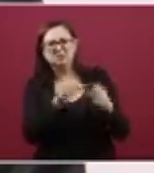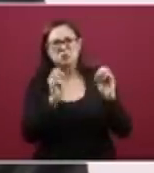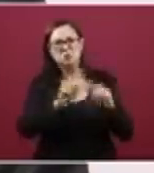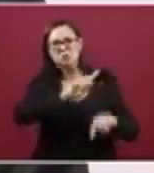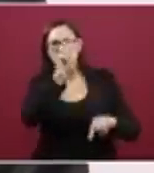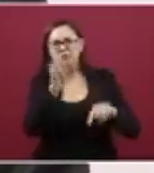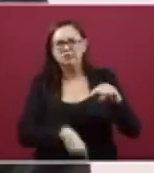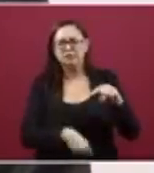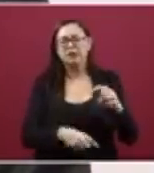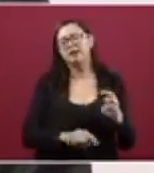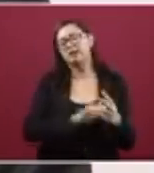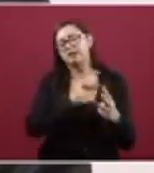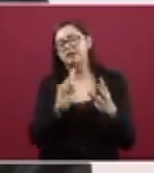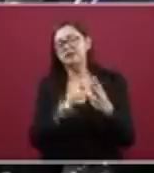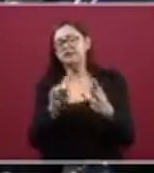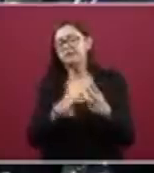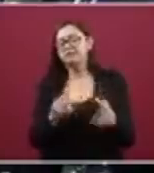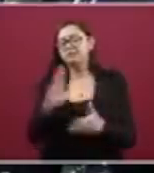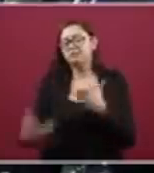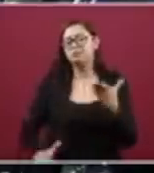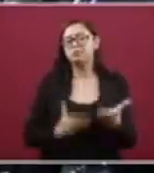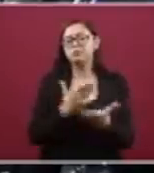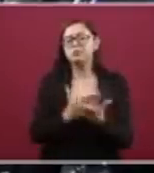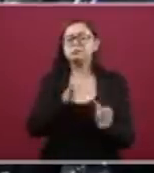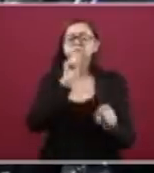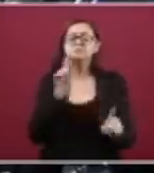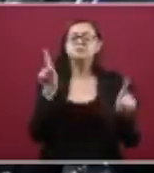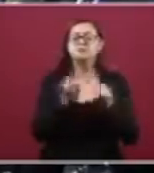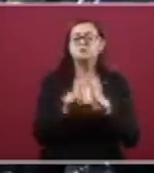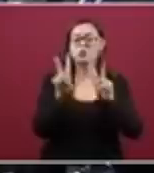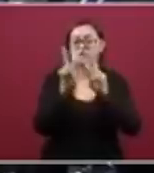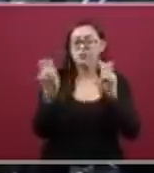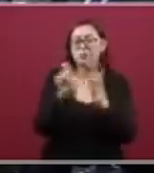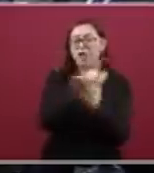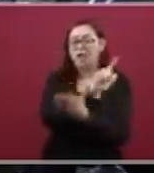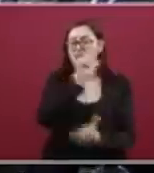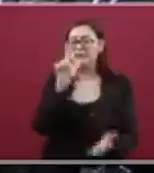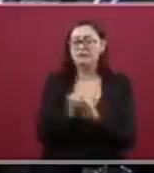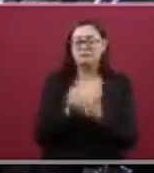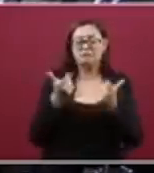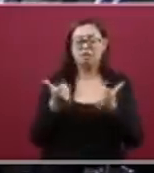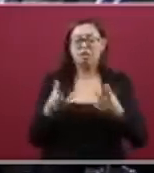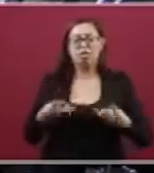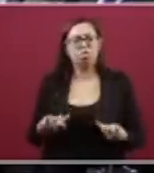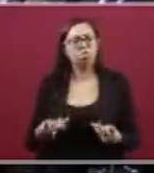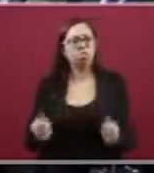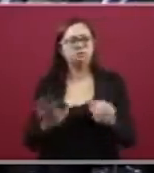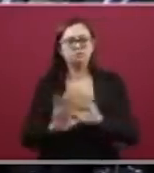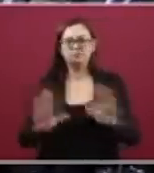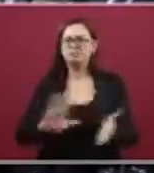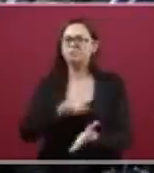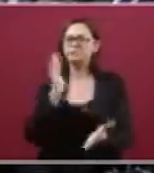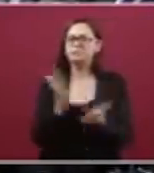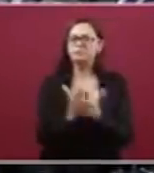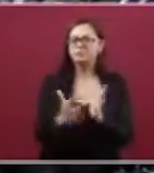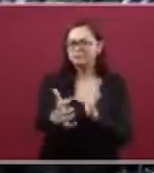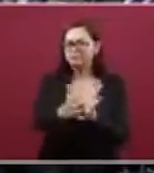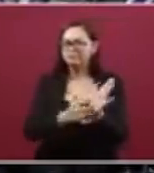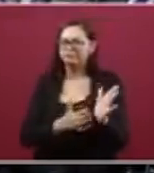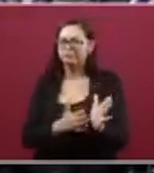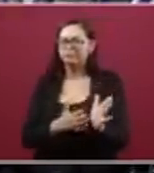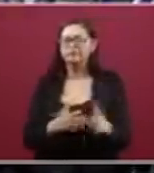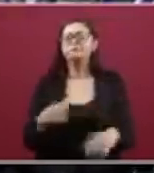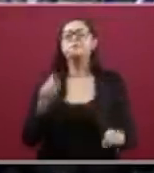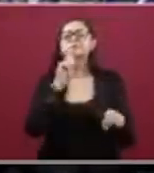austeridad republicana. En el terreno del bienestar, se ha propuesto al Congreso